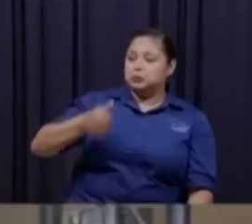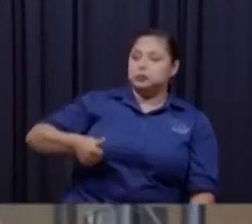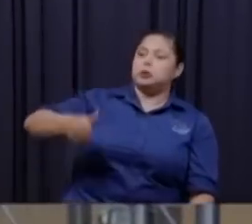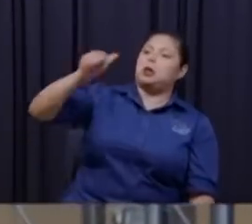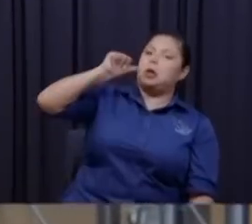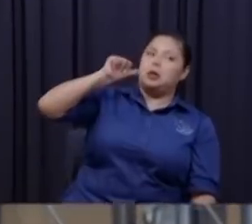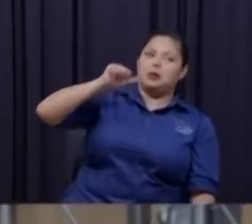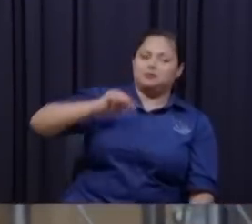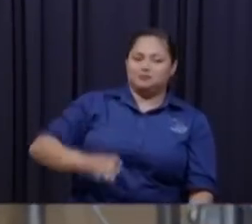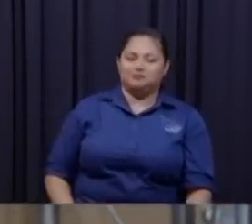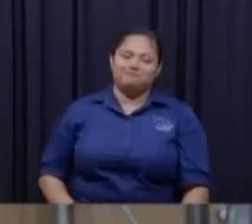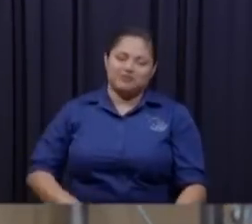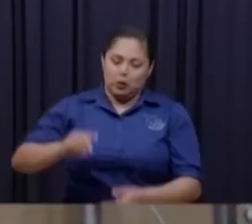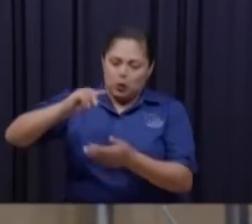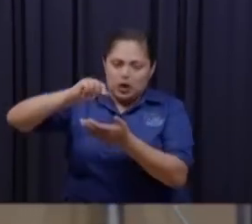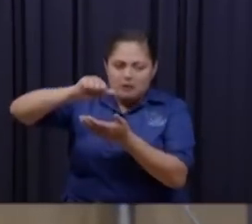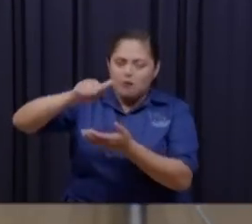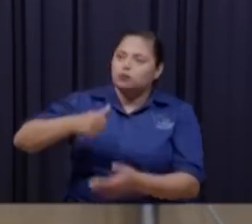limón.